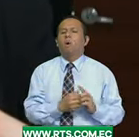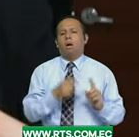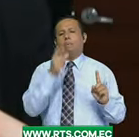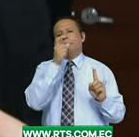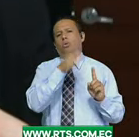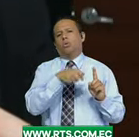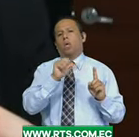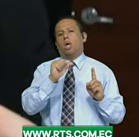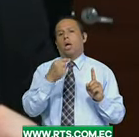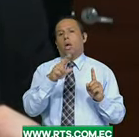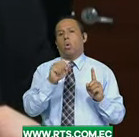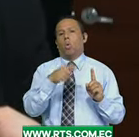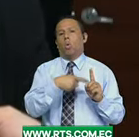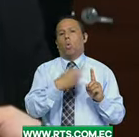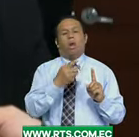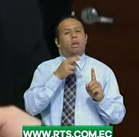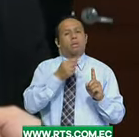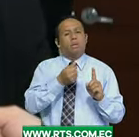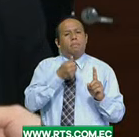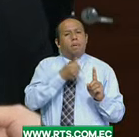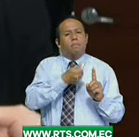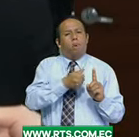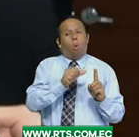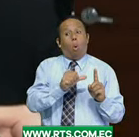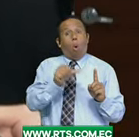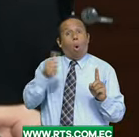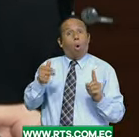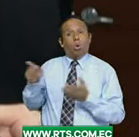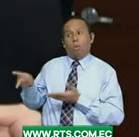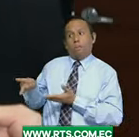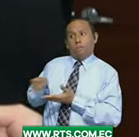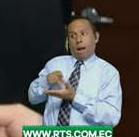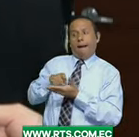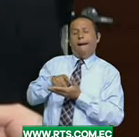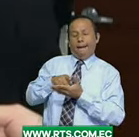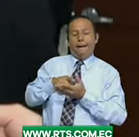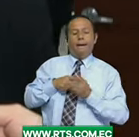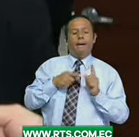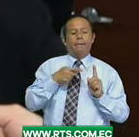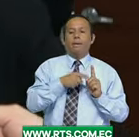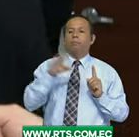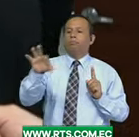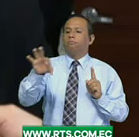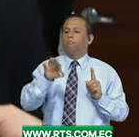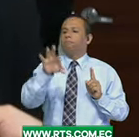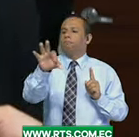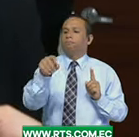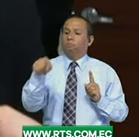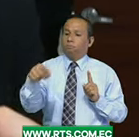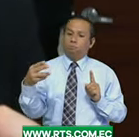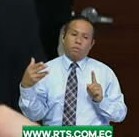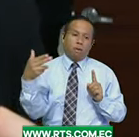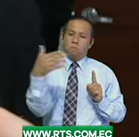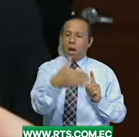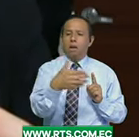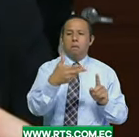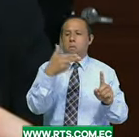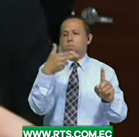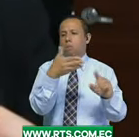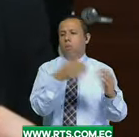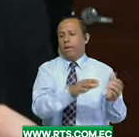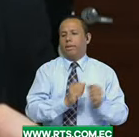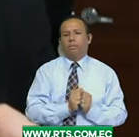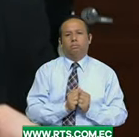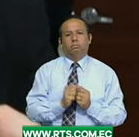es un autor mediato. Alguien le contrató a él para que a su vez busque a los sicarios para que asesinaran a Fernando.